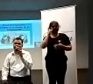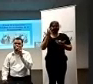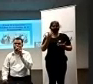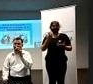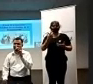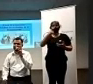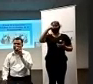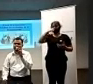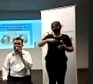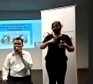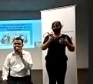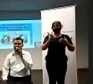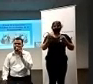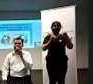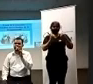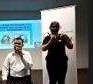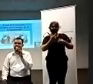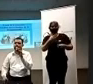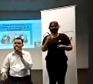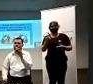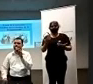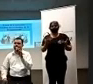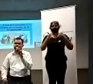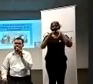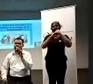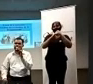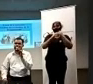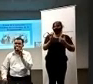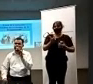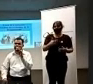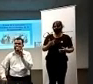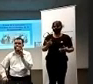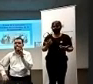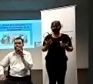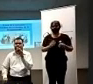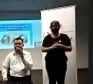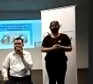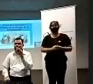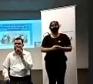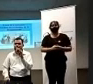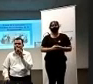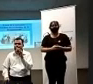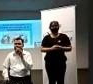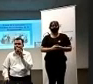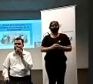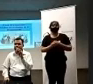Empezamos con el distanciamiento social, empezamos con la manipulación del alcohol, con el lavado de manos.